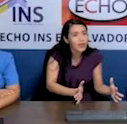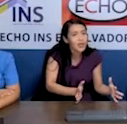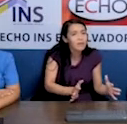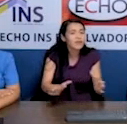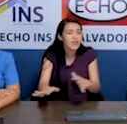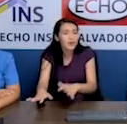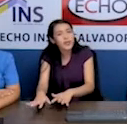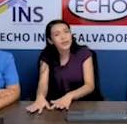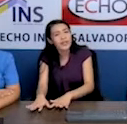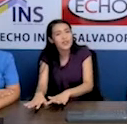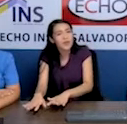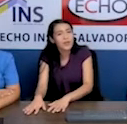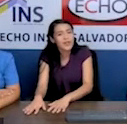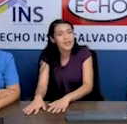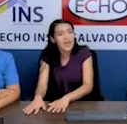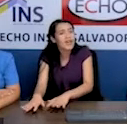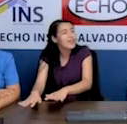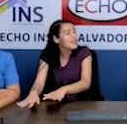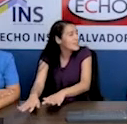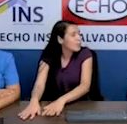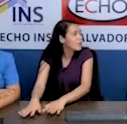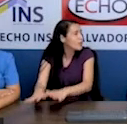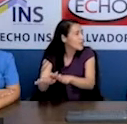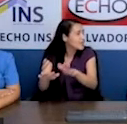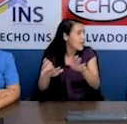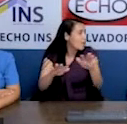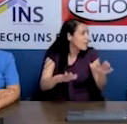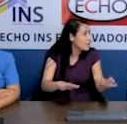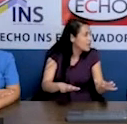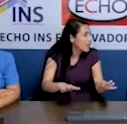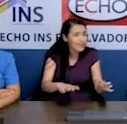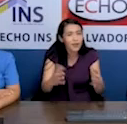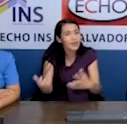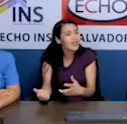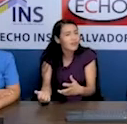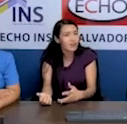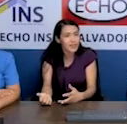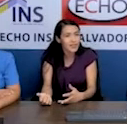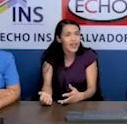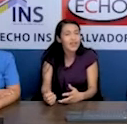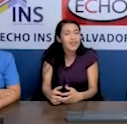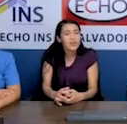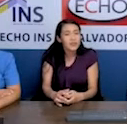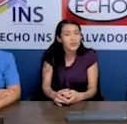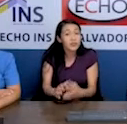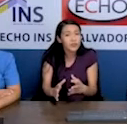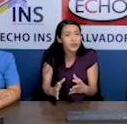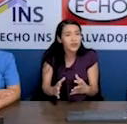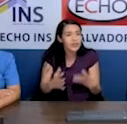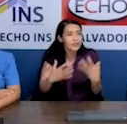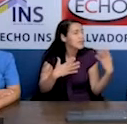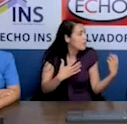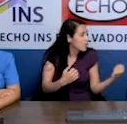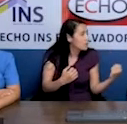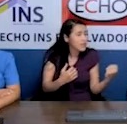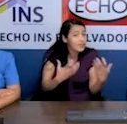salud, pero sí es una urgencia o emergencia desde el punto de vista o del paciente o de la familia. Entonces,